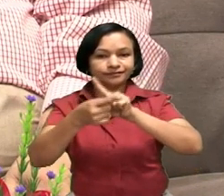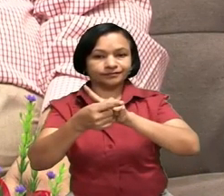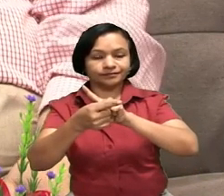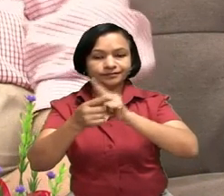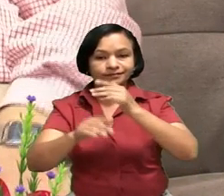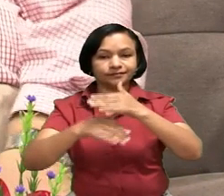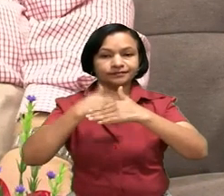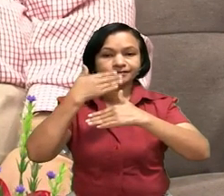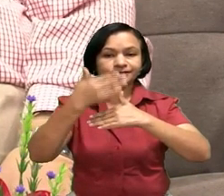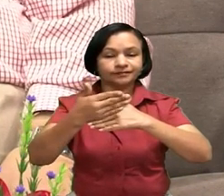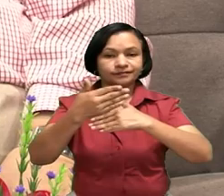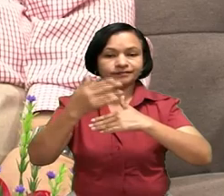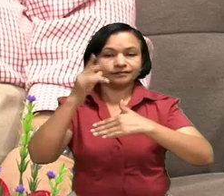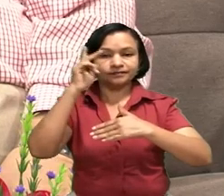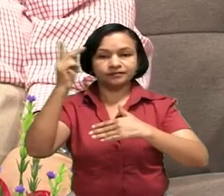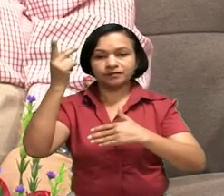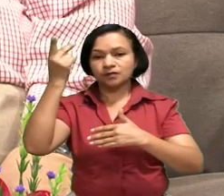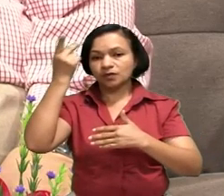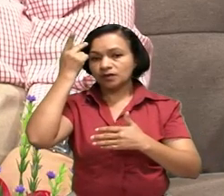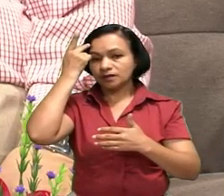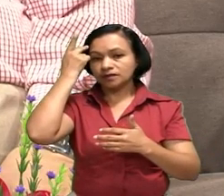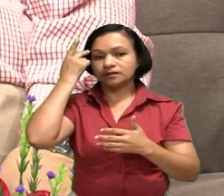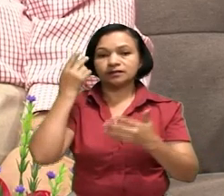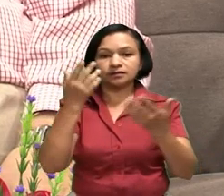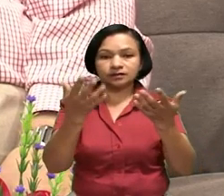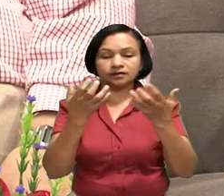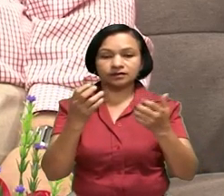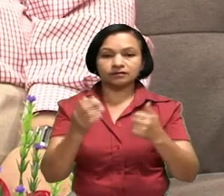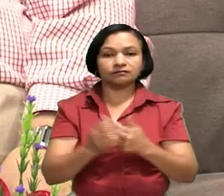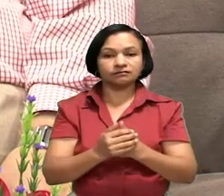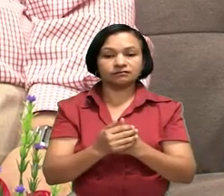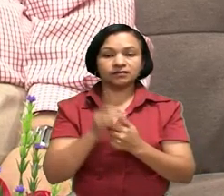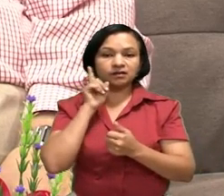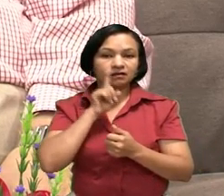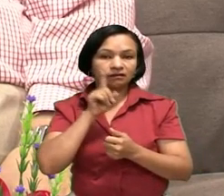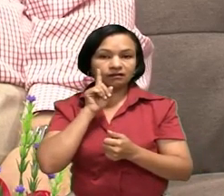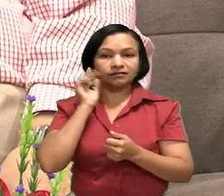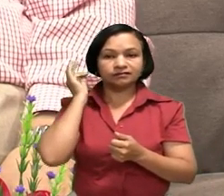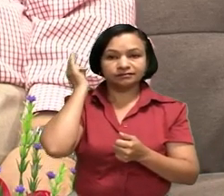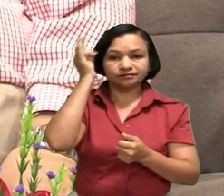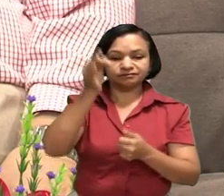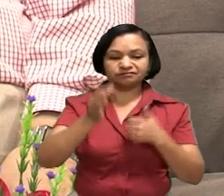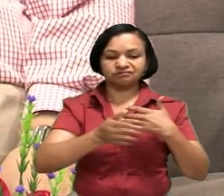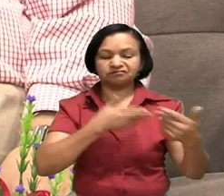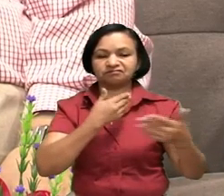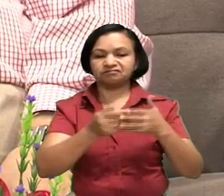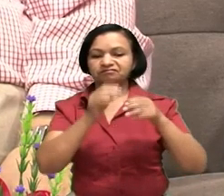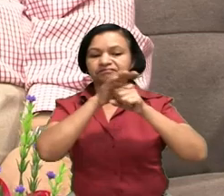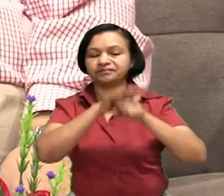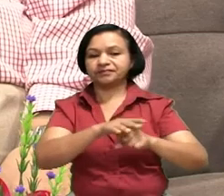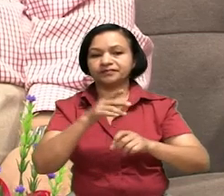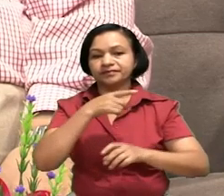convertirse en un político marinero que pasa por encima de la verdad y